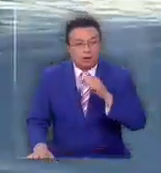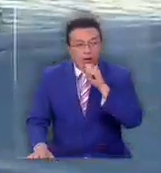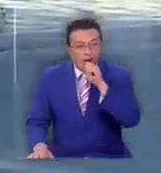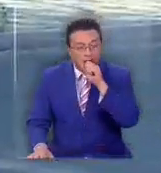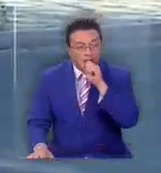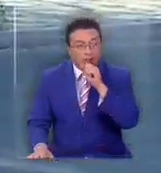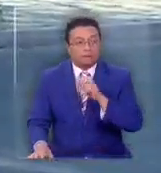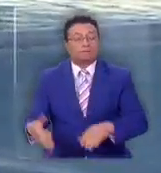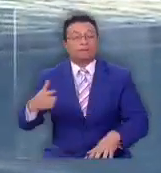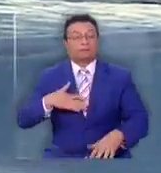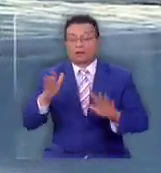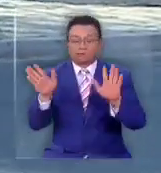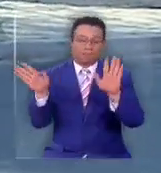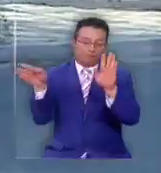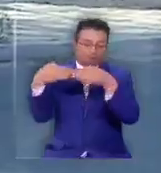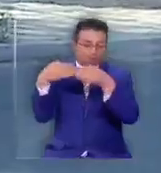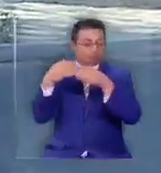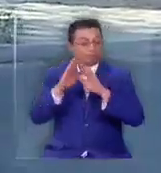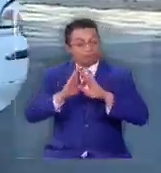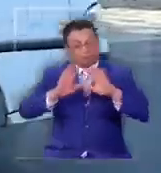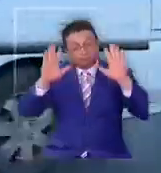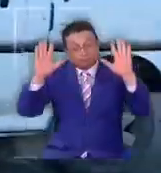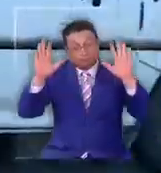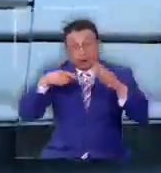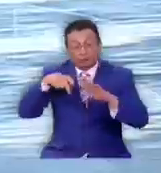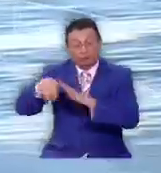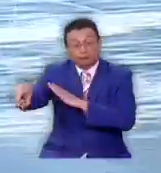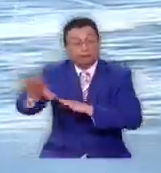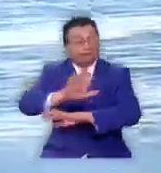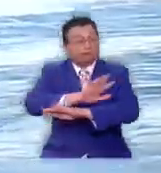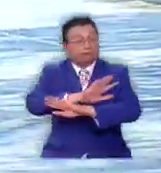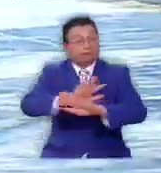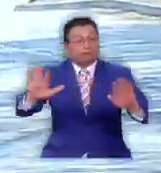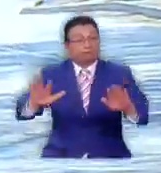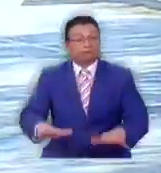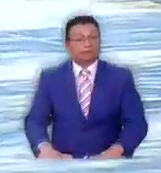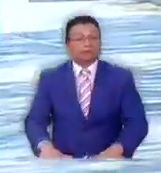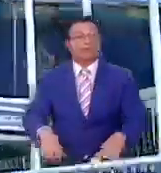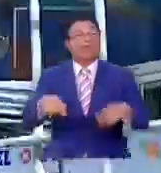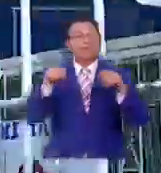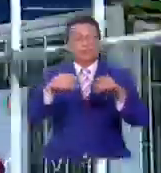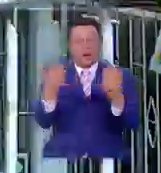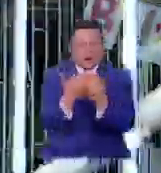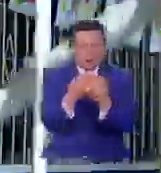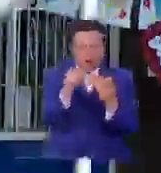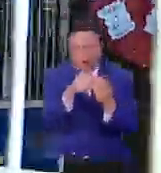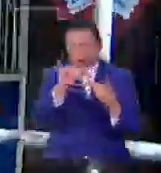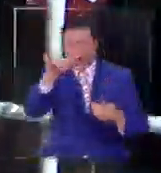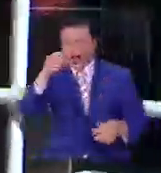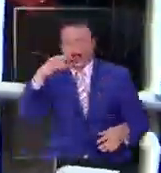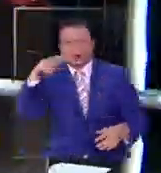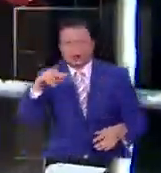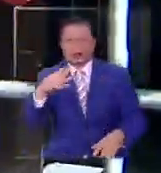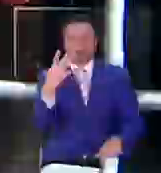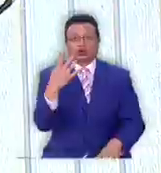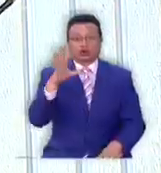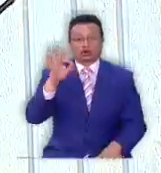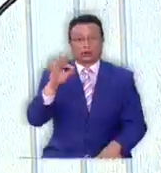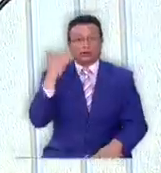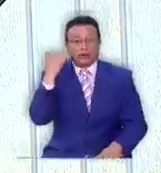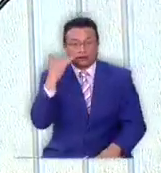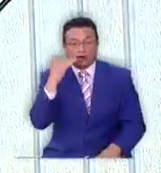Lo encerramos y no salimos más. Entre el colegio y jardín son más de 450 alumnos.